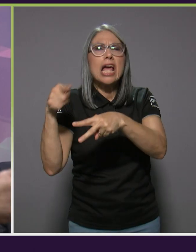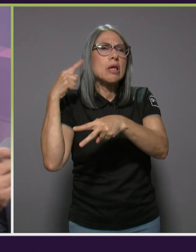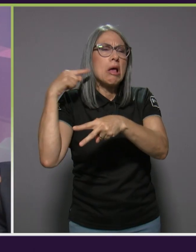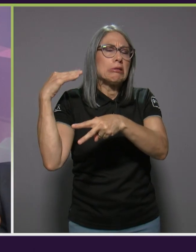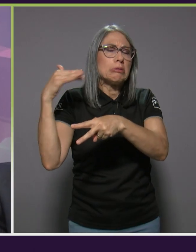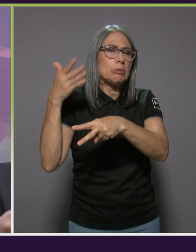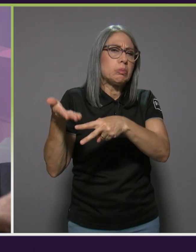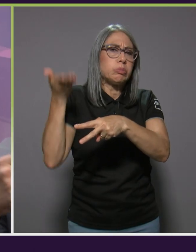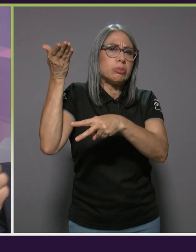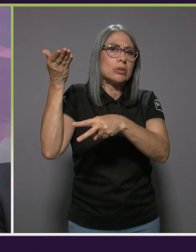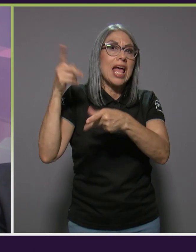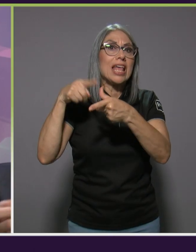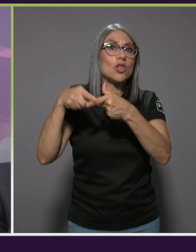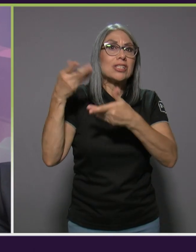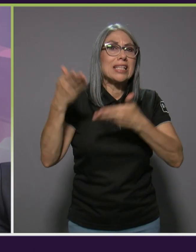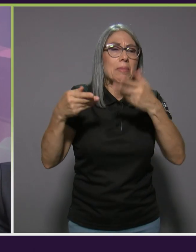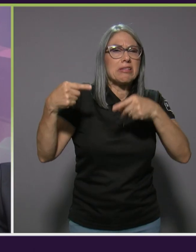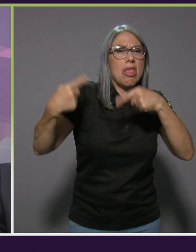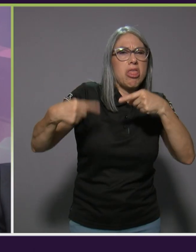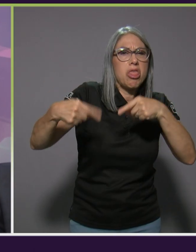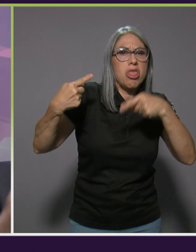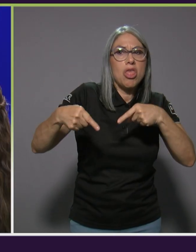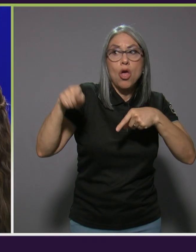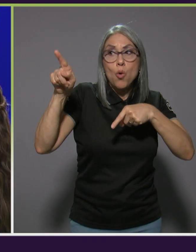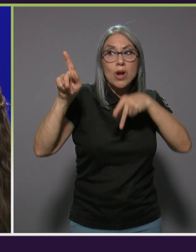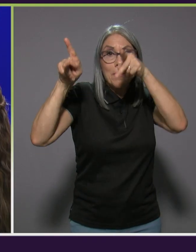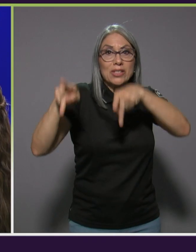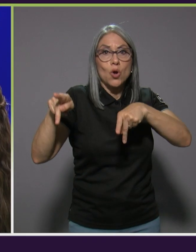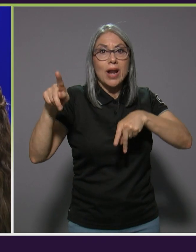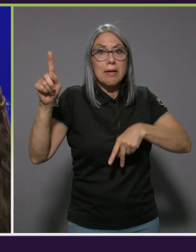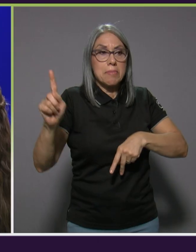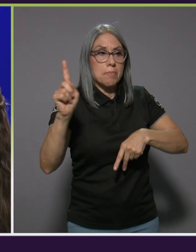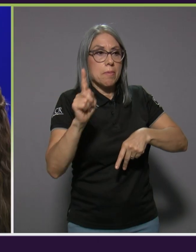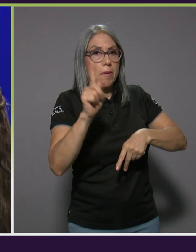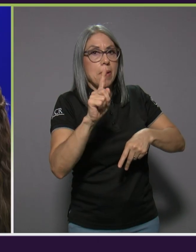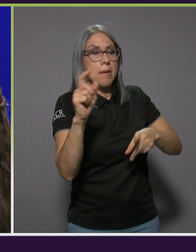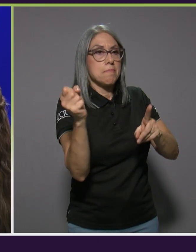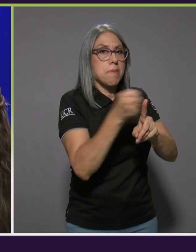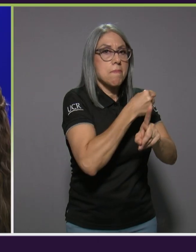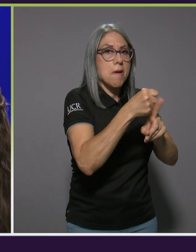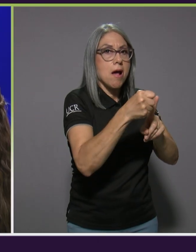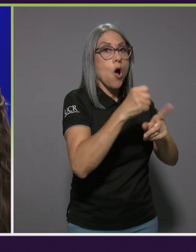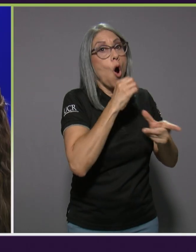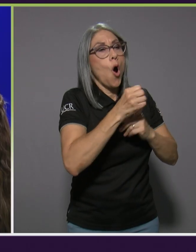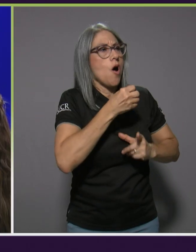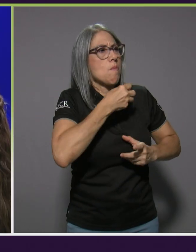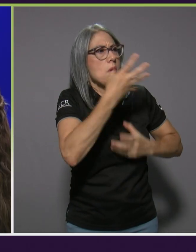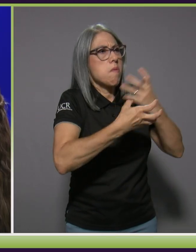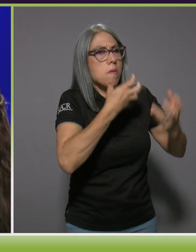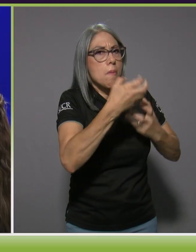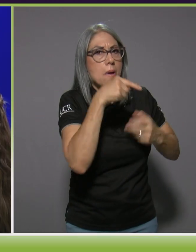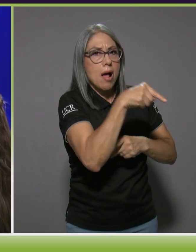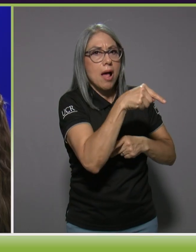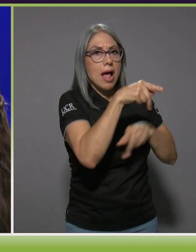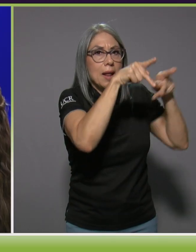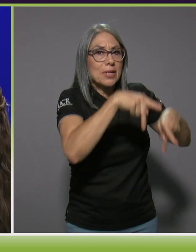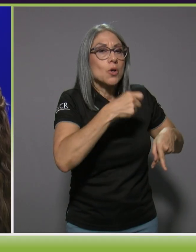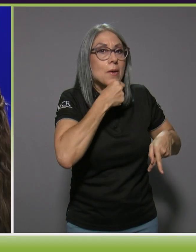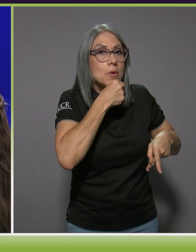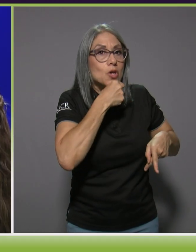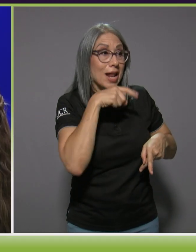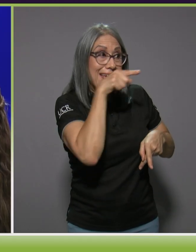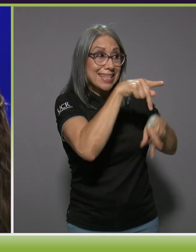mayor, ya sea verbalmente o físicamente. Entonces, la persona adulta mayor está